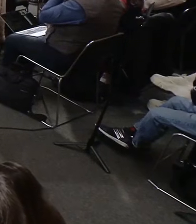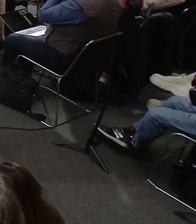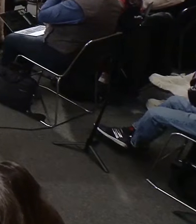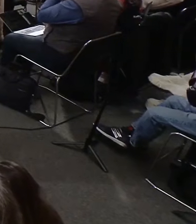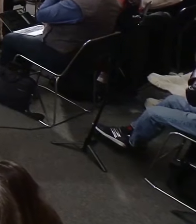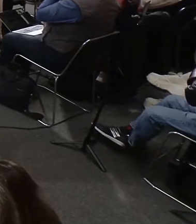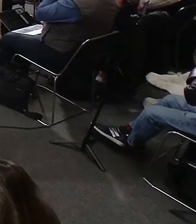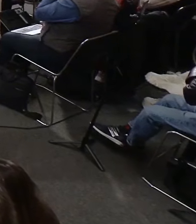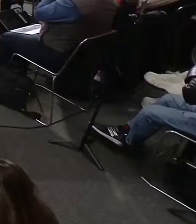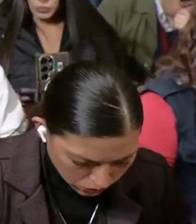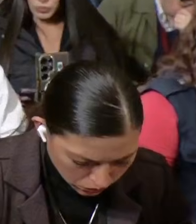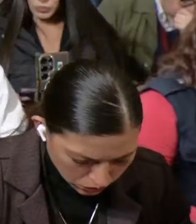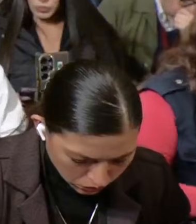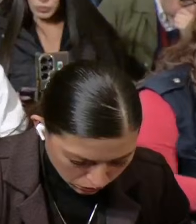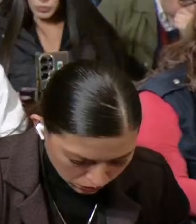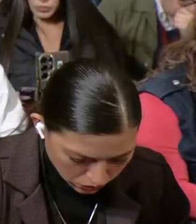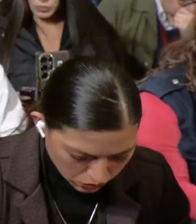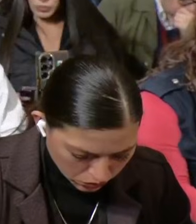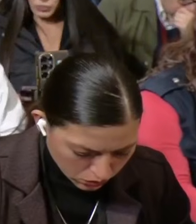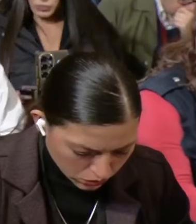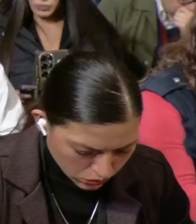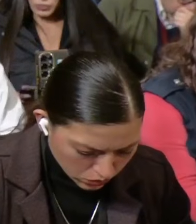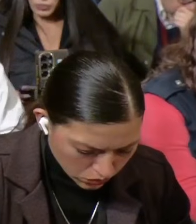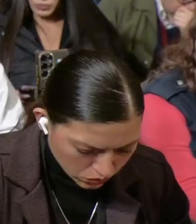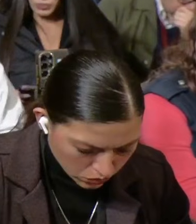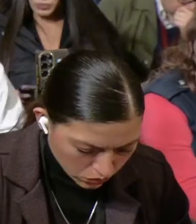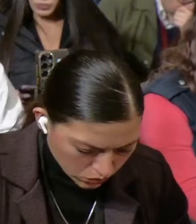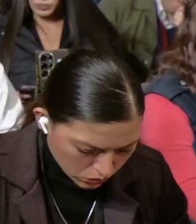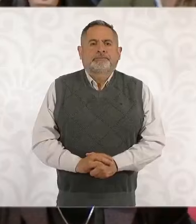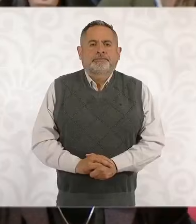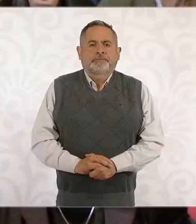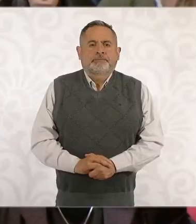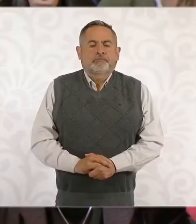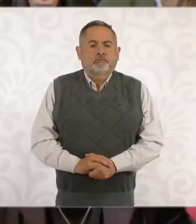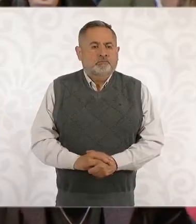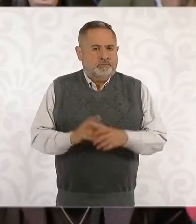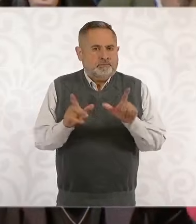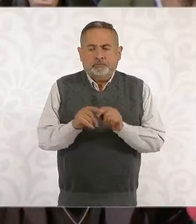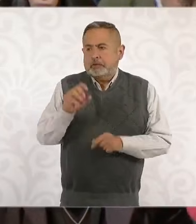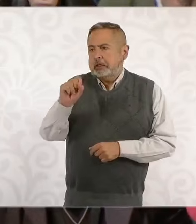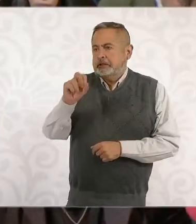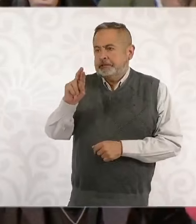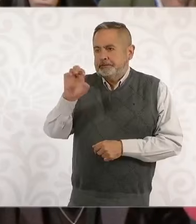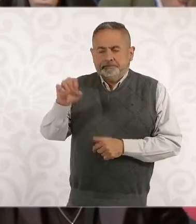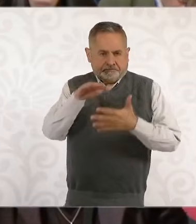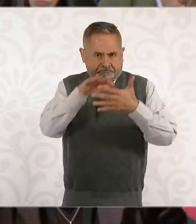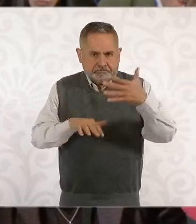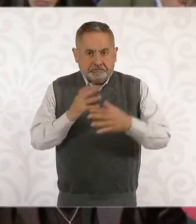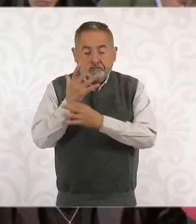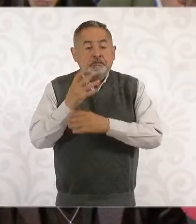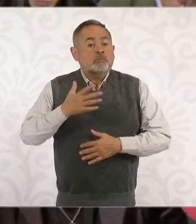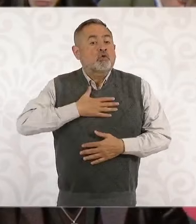extendió un comunicado que voy a leer rápidamente, es corto, pero es importante dejar establecido de qué se trata. Dice: a solicitud del